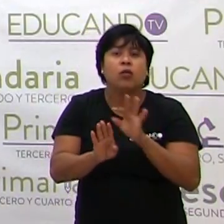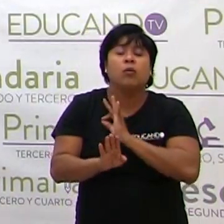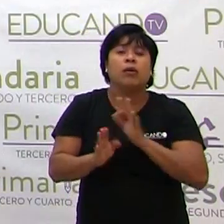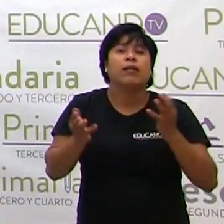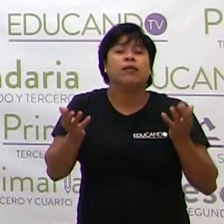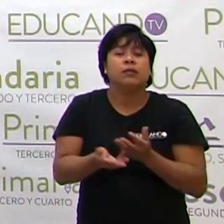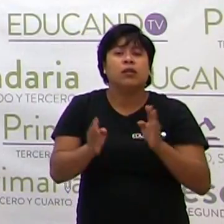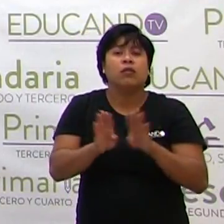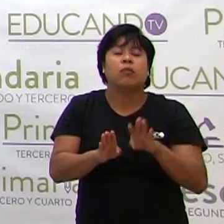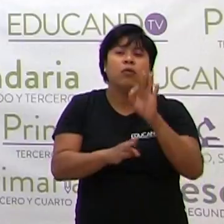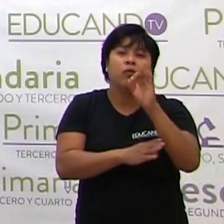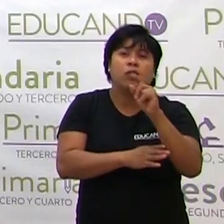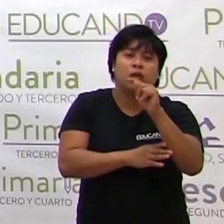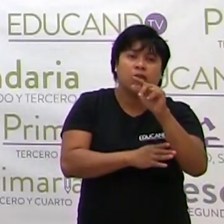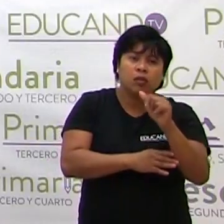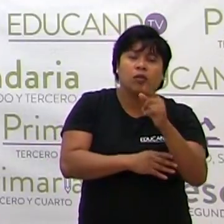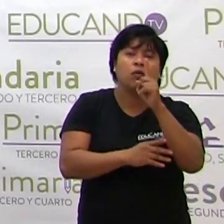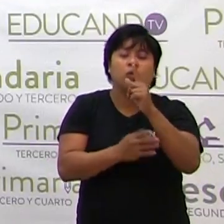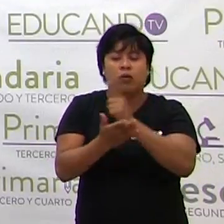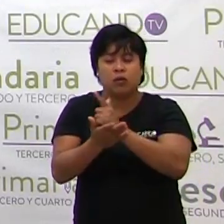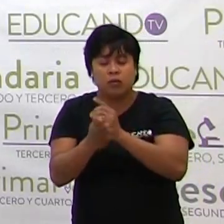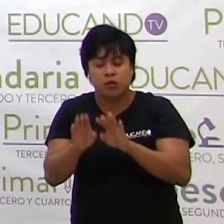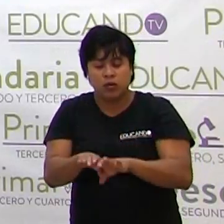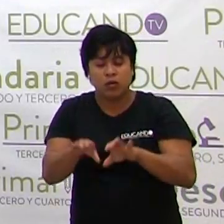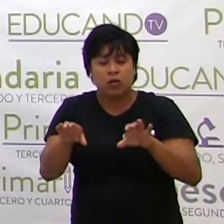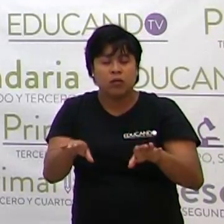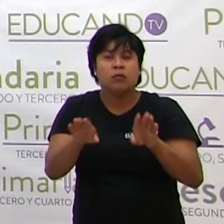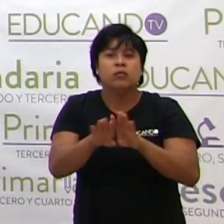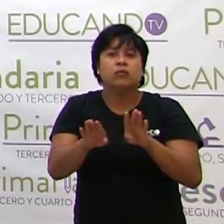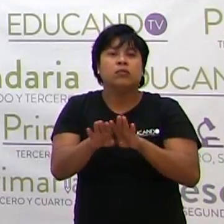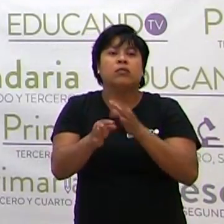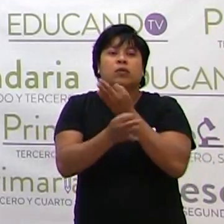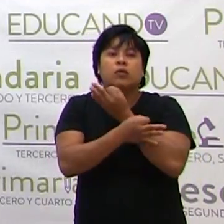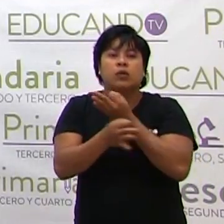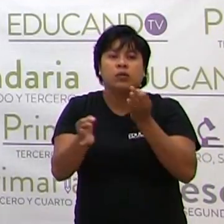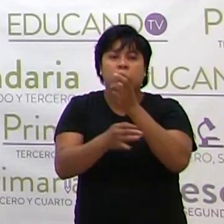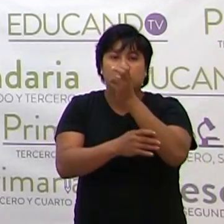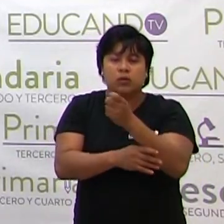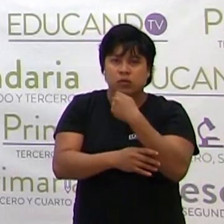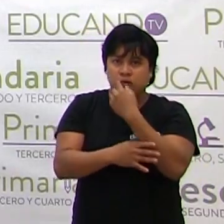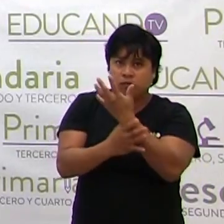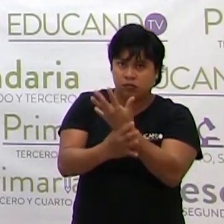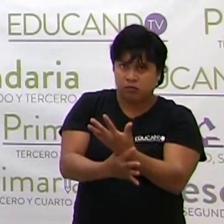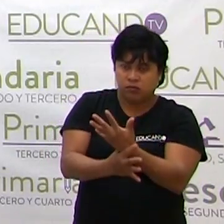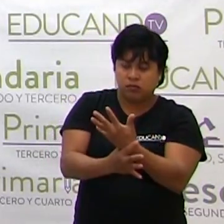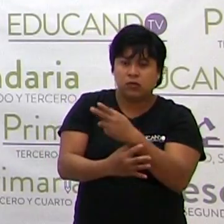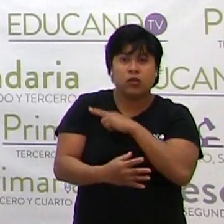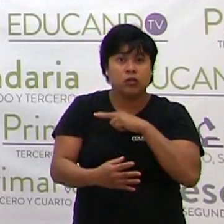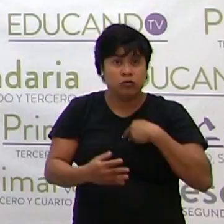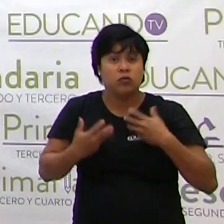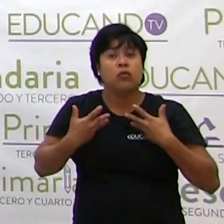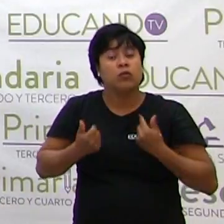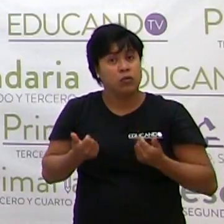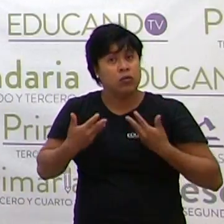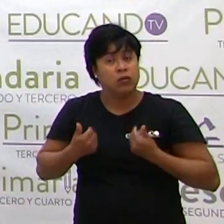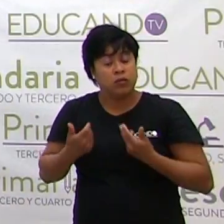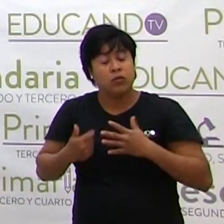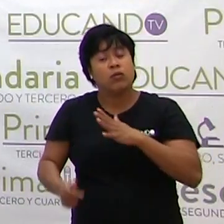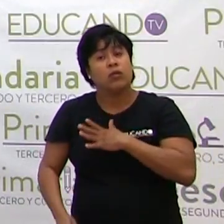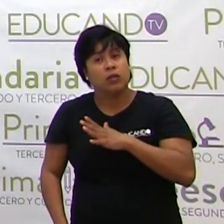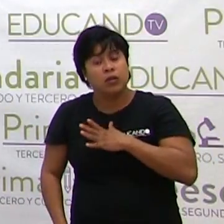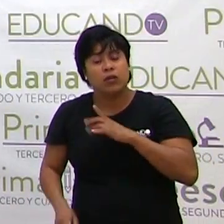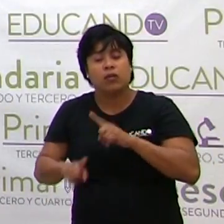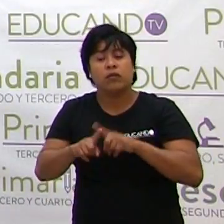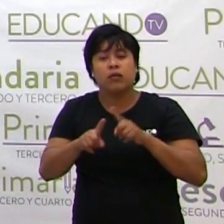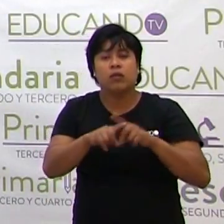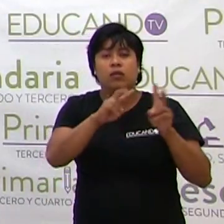considerar un folleto y cómo considerar un libro a partir de una publicación de lo que es UNESCO. Hemos comprendido también que existen